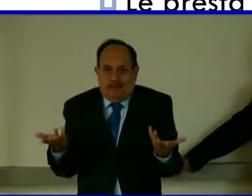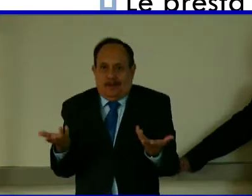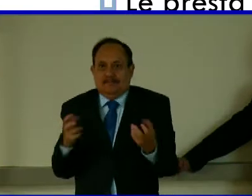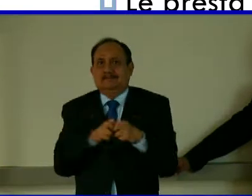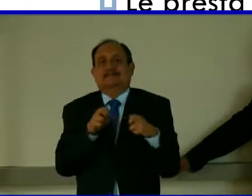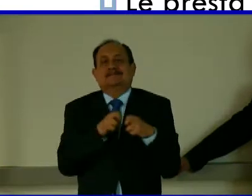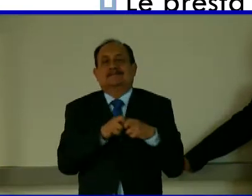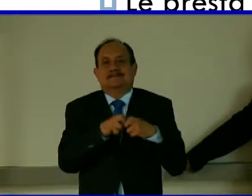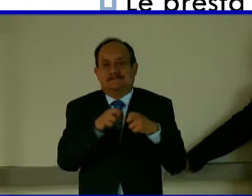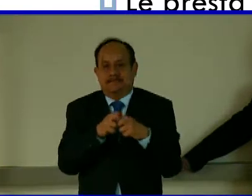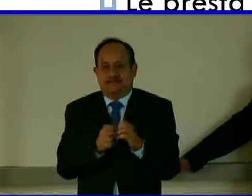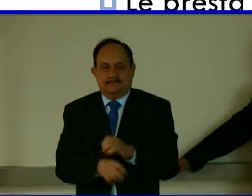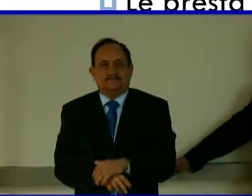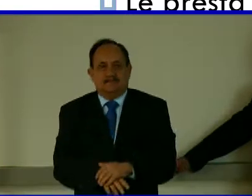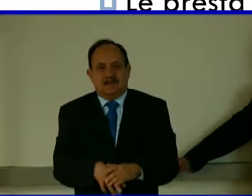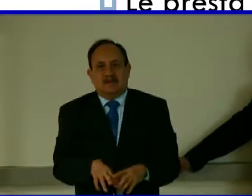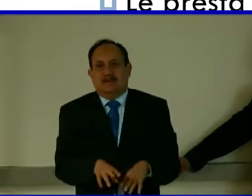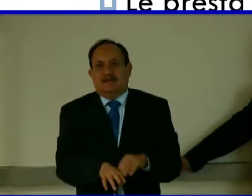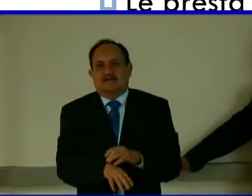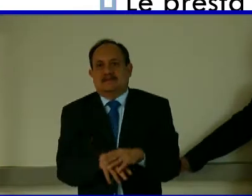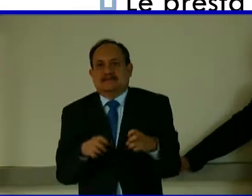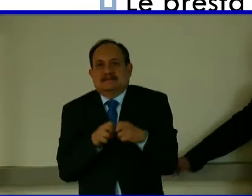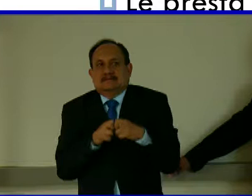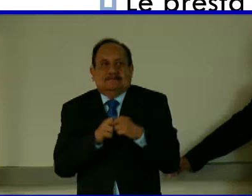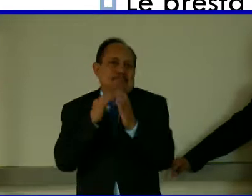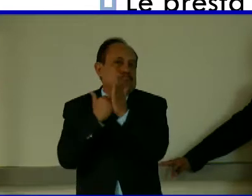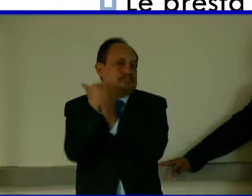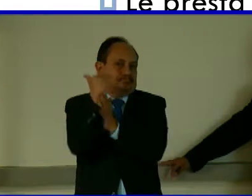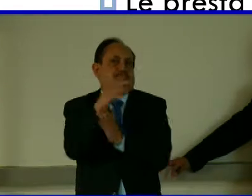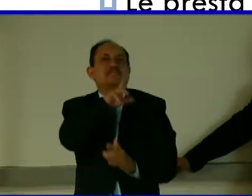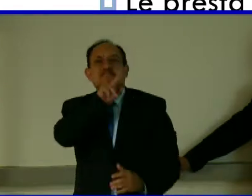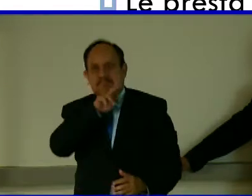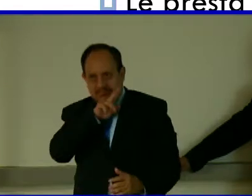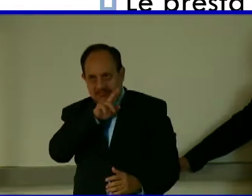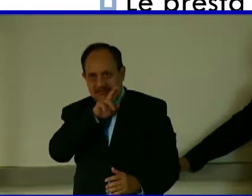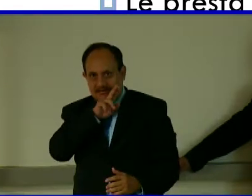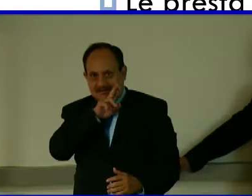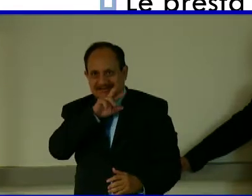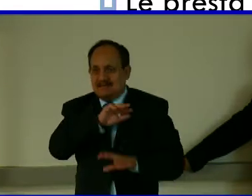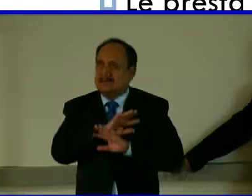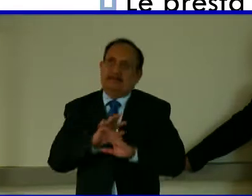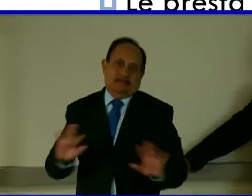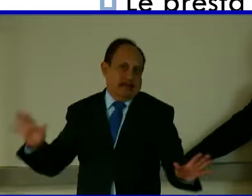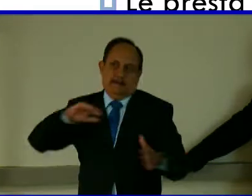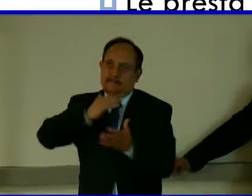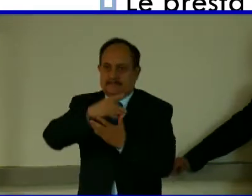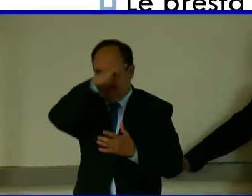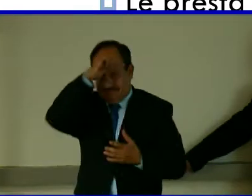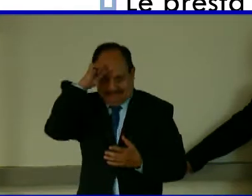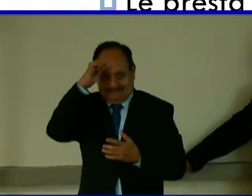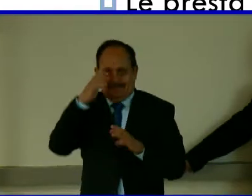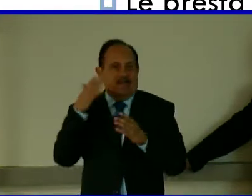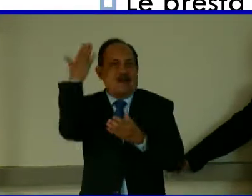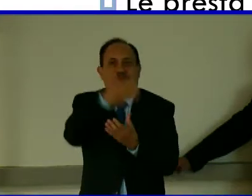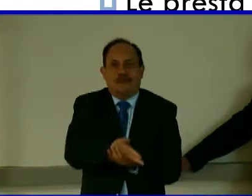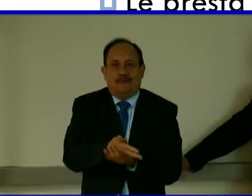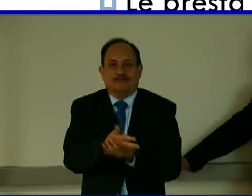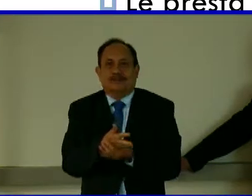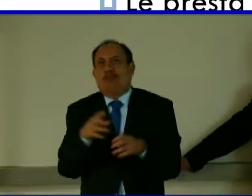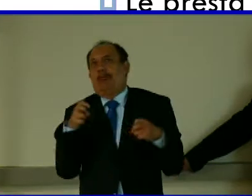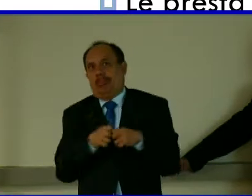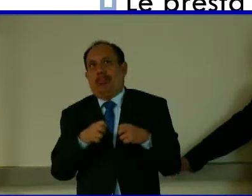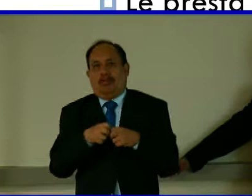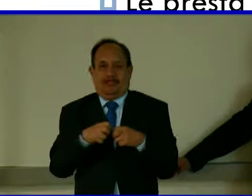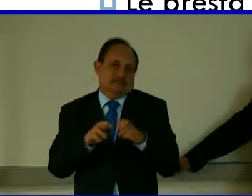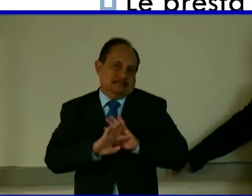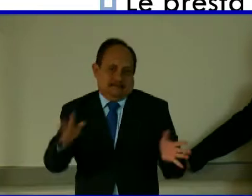ansiedad que le causaba la preocupación fue tal que él decía, no vayamos a Disney porque no puede bregar con la ansiedad de que